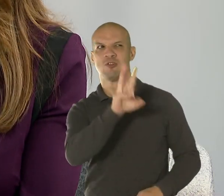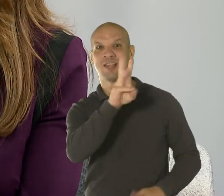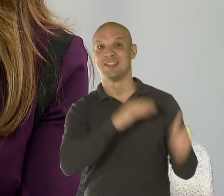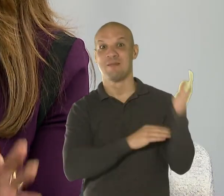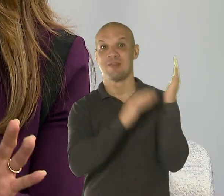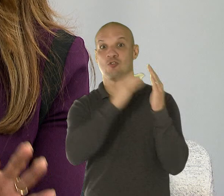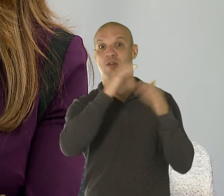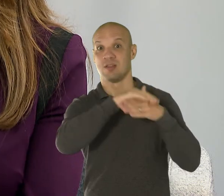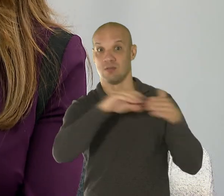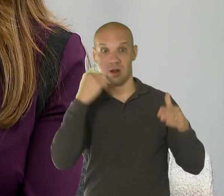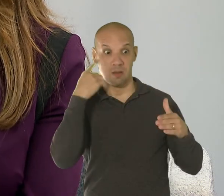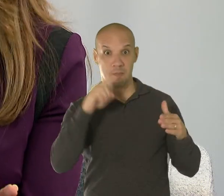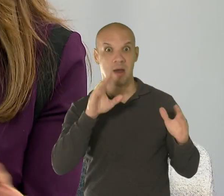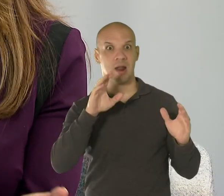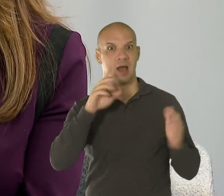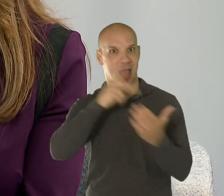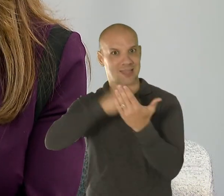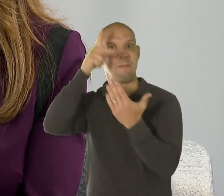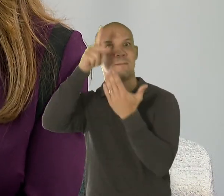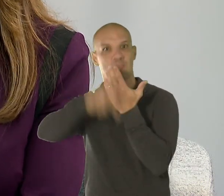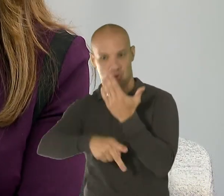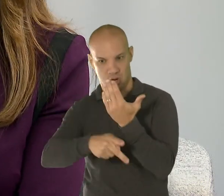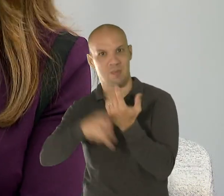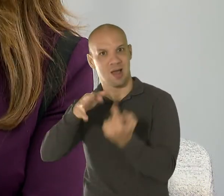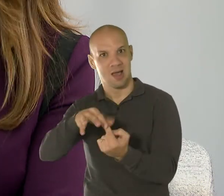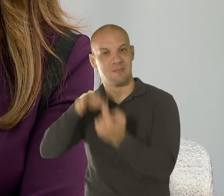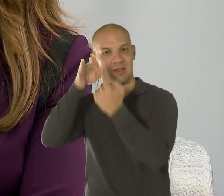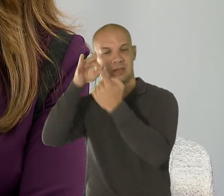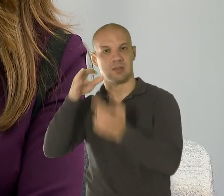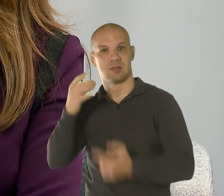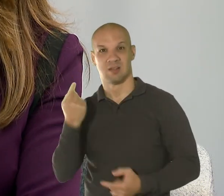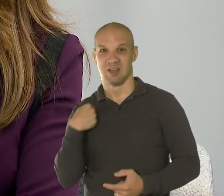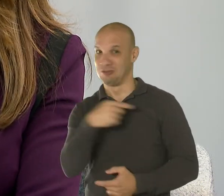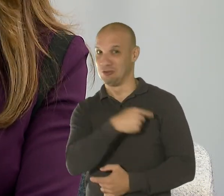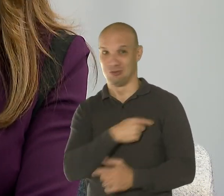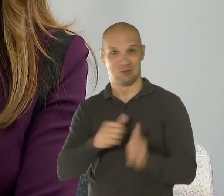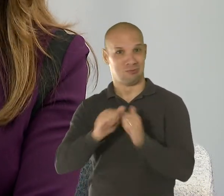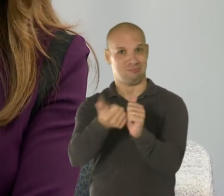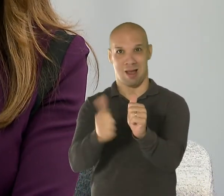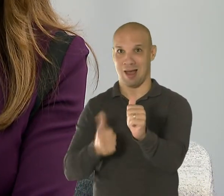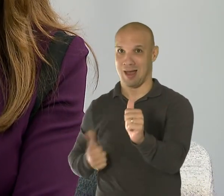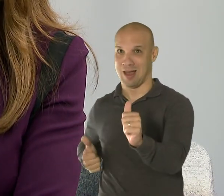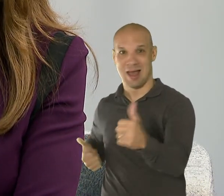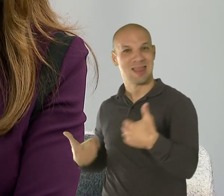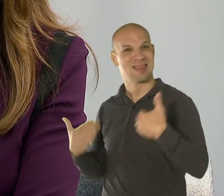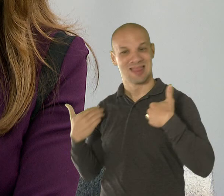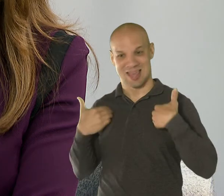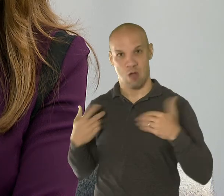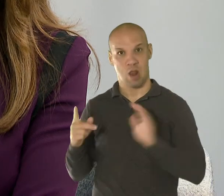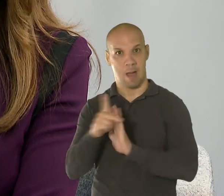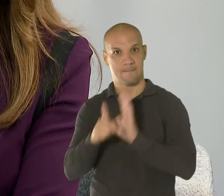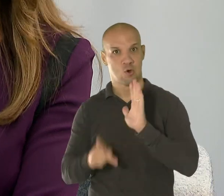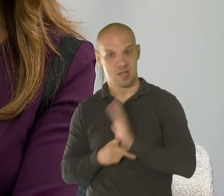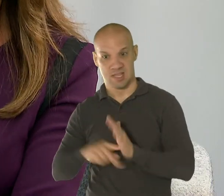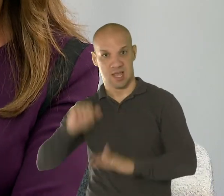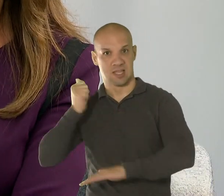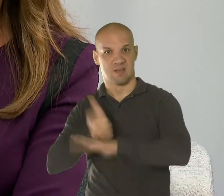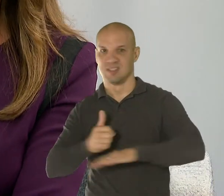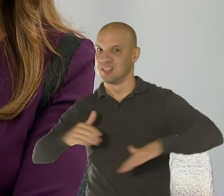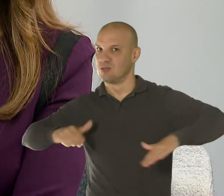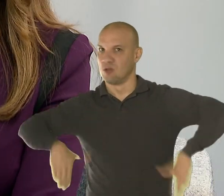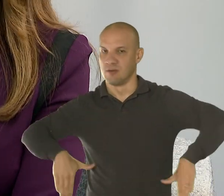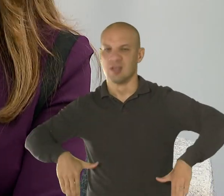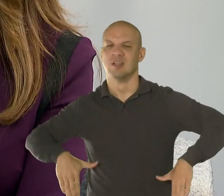millones de dólares para ese programa en particular. Nosotros estamos lejos de tener una política articulada. Hay muchos